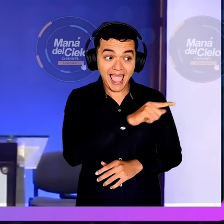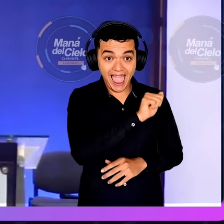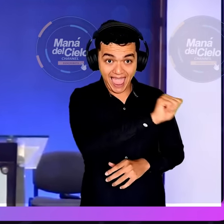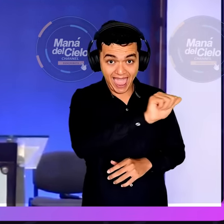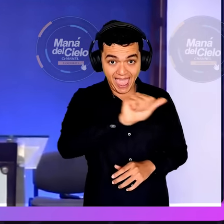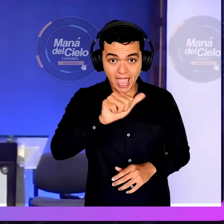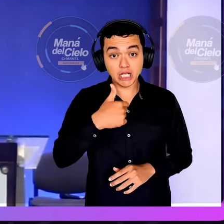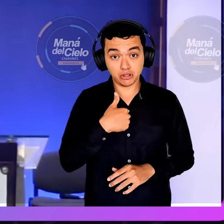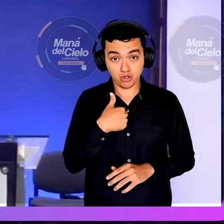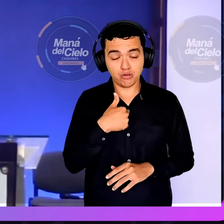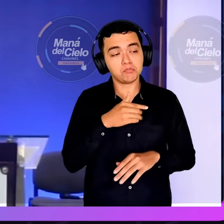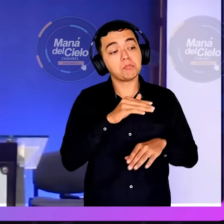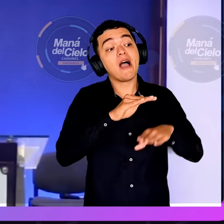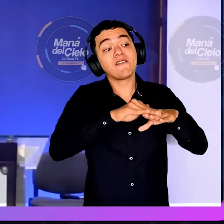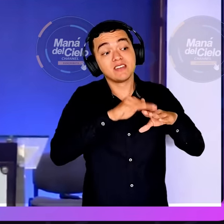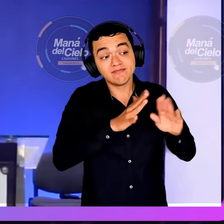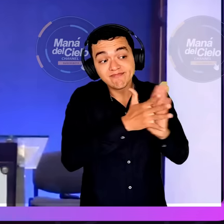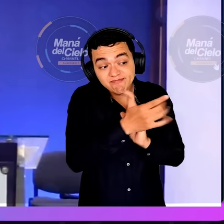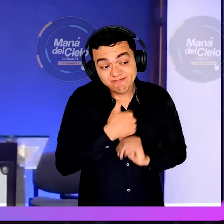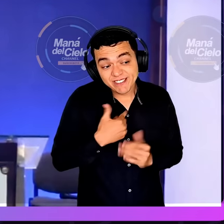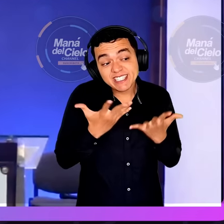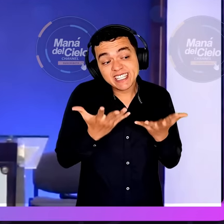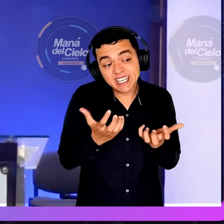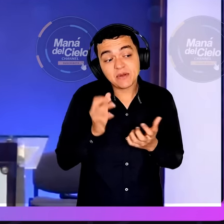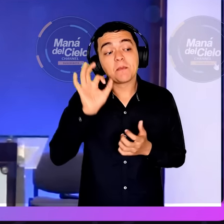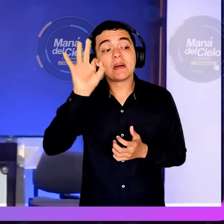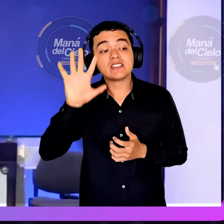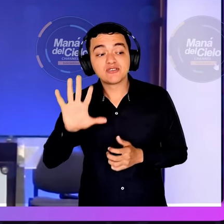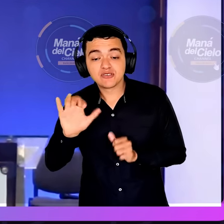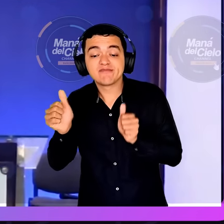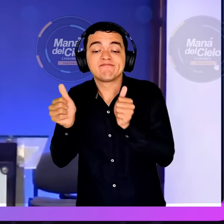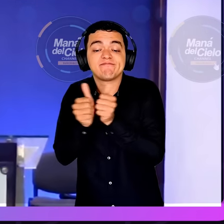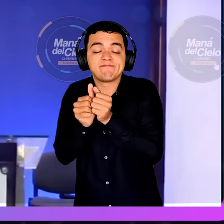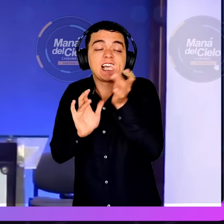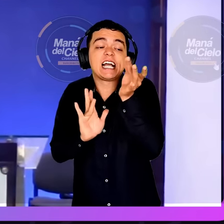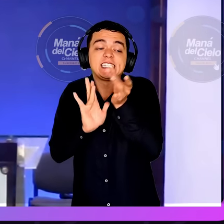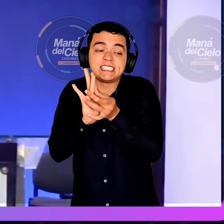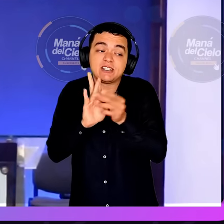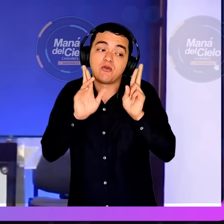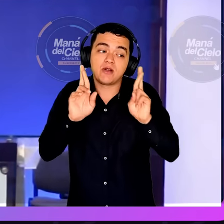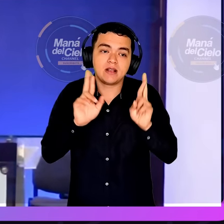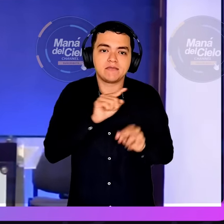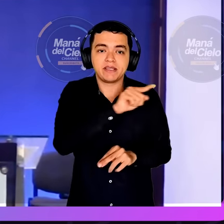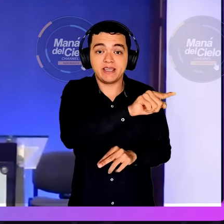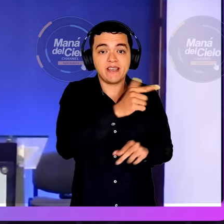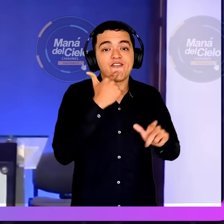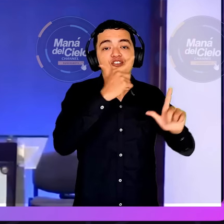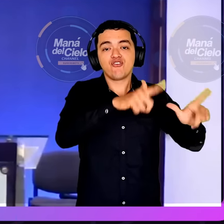yo me case con un pastor, y yo se lo decía a las muchachas, y algunas me decían, esta está fiebrada,